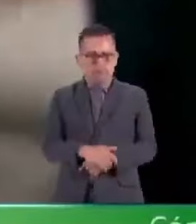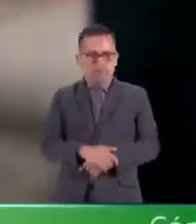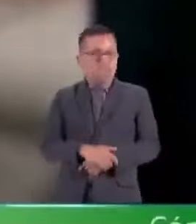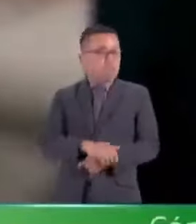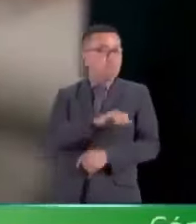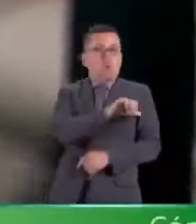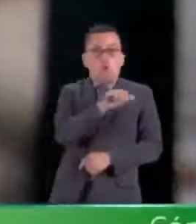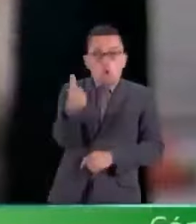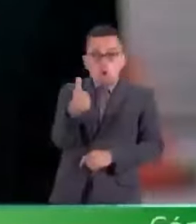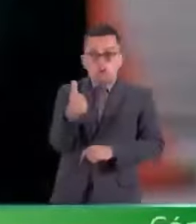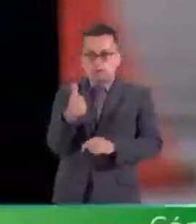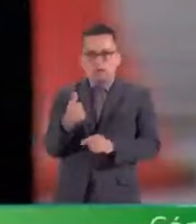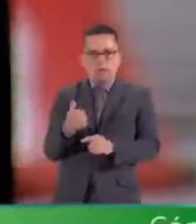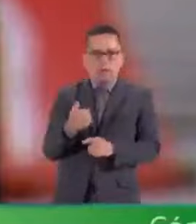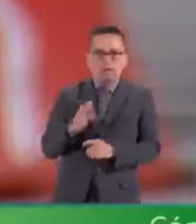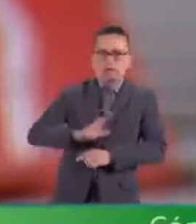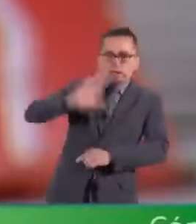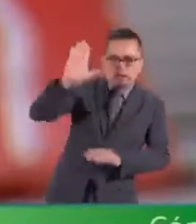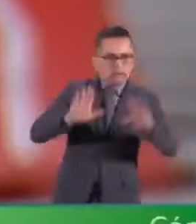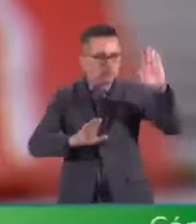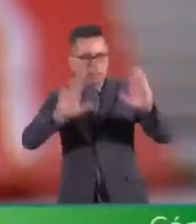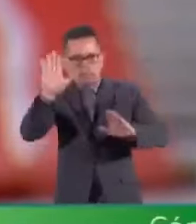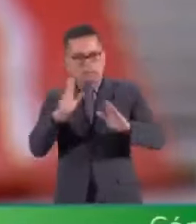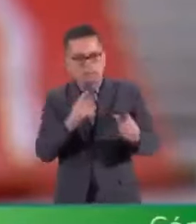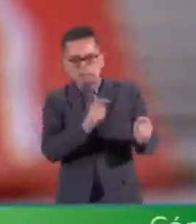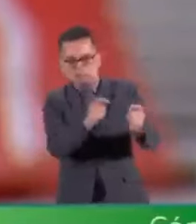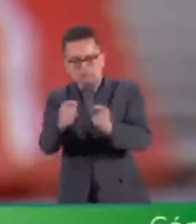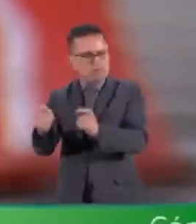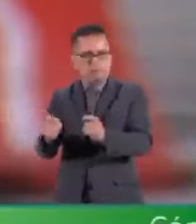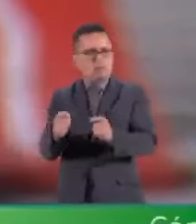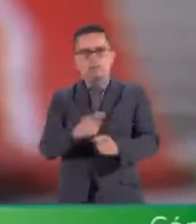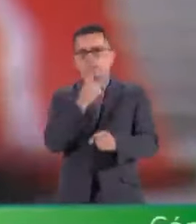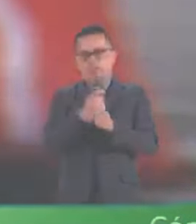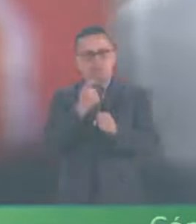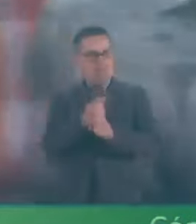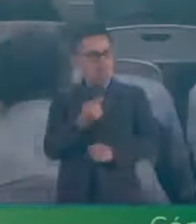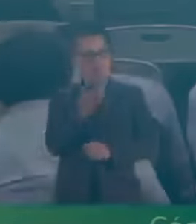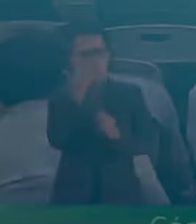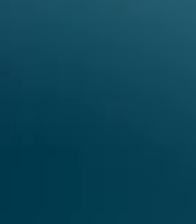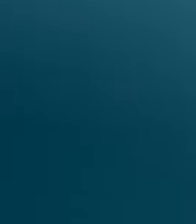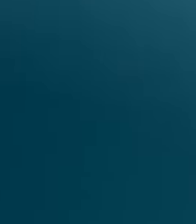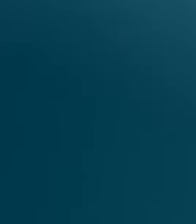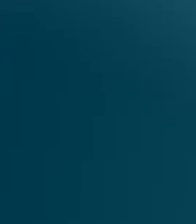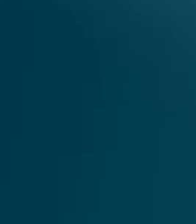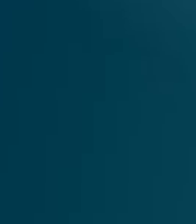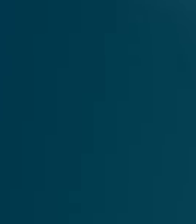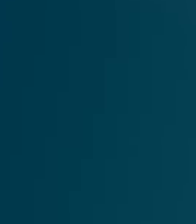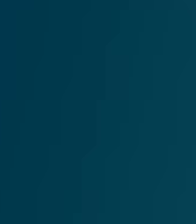moción, permita que se le dé lectura a los tres puntos que le he solicitado.